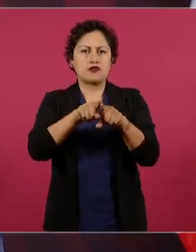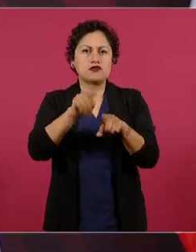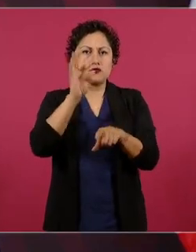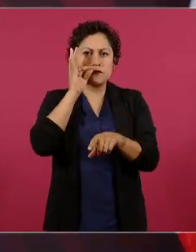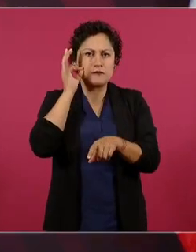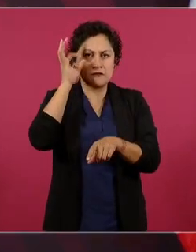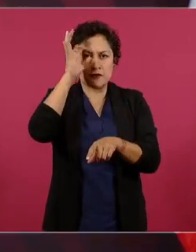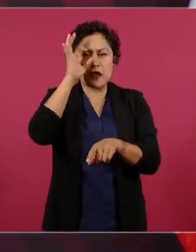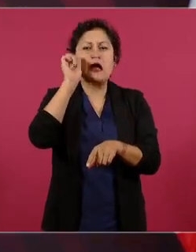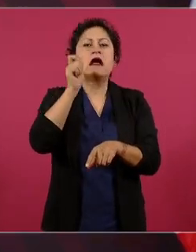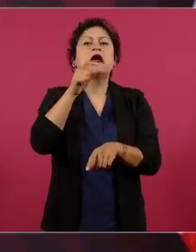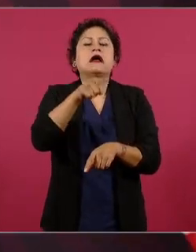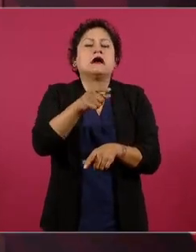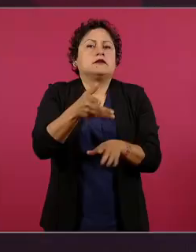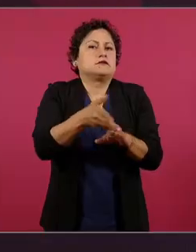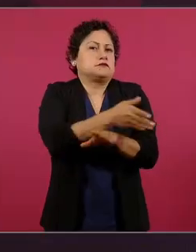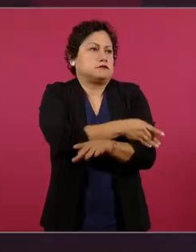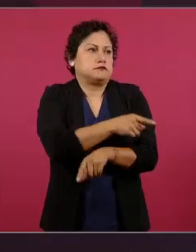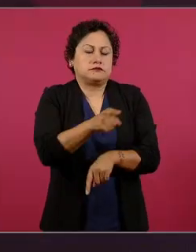Bueno, Ricardo